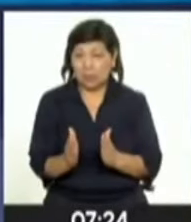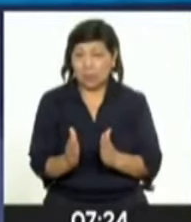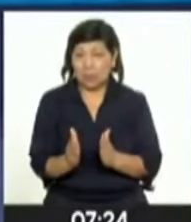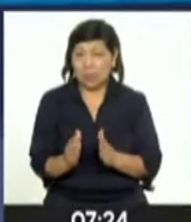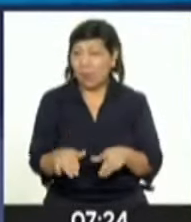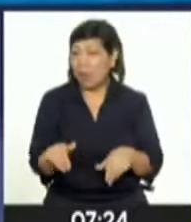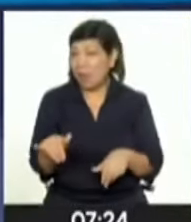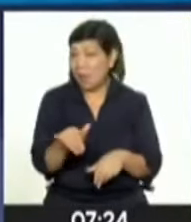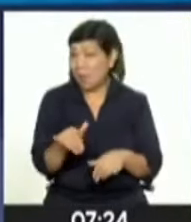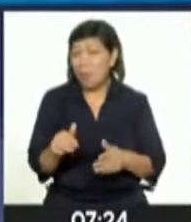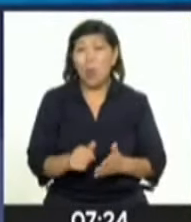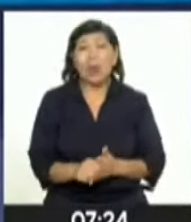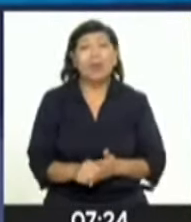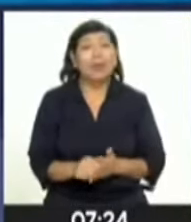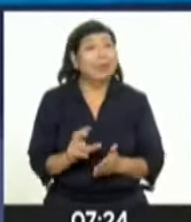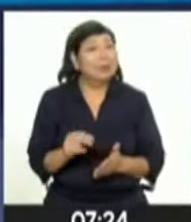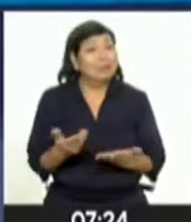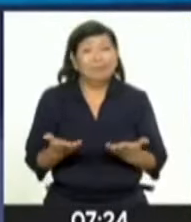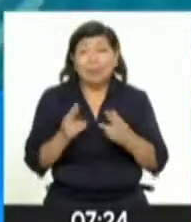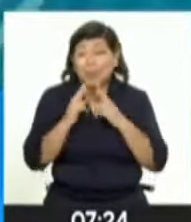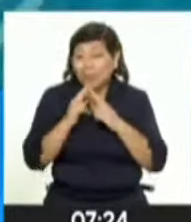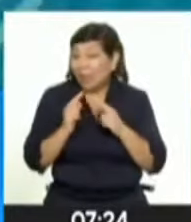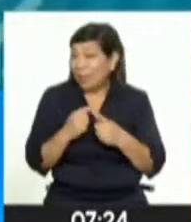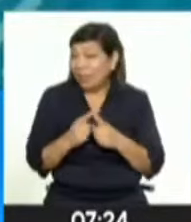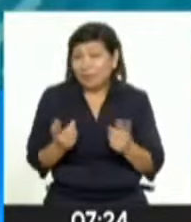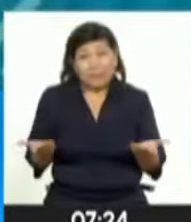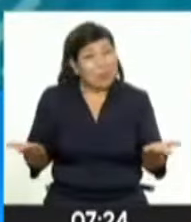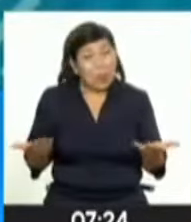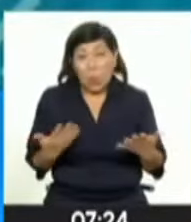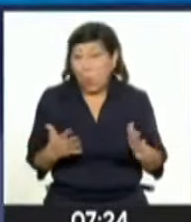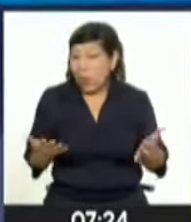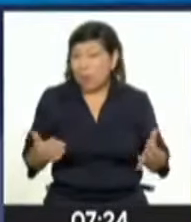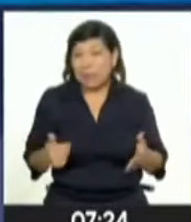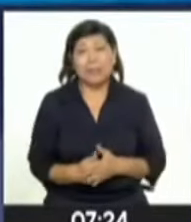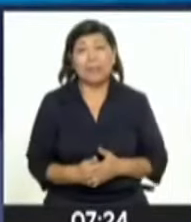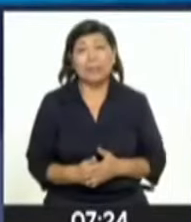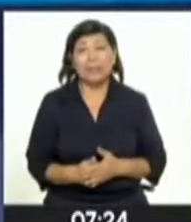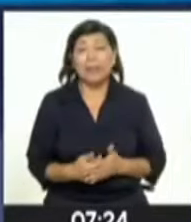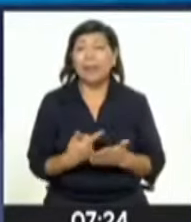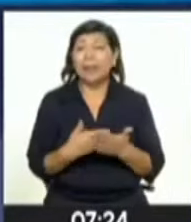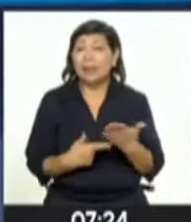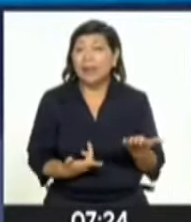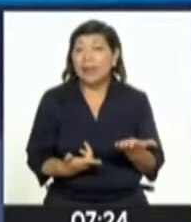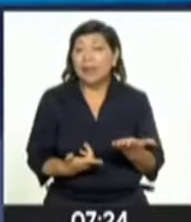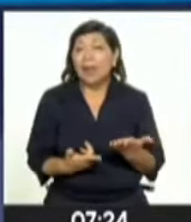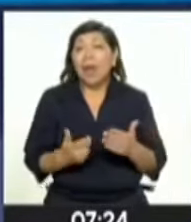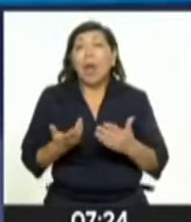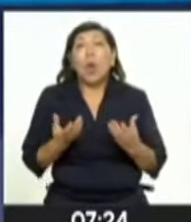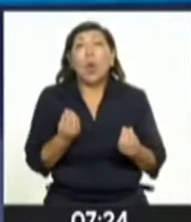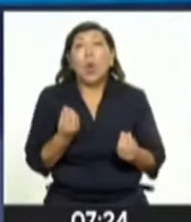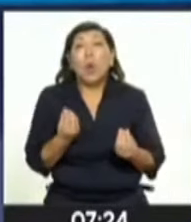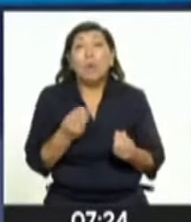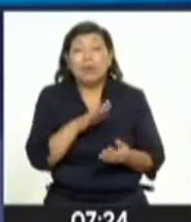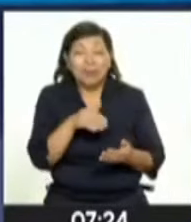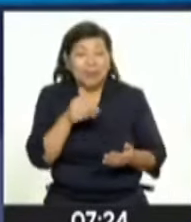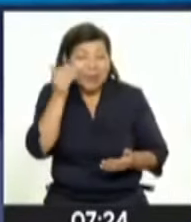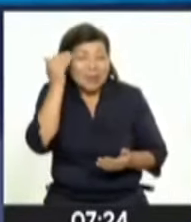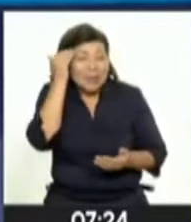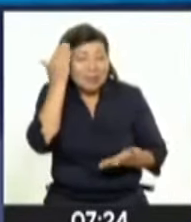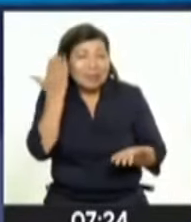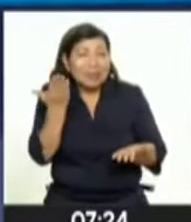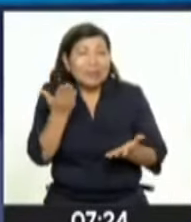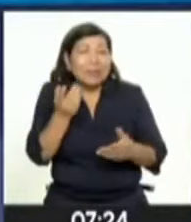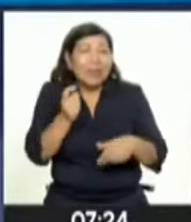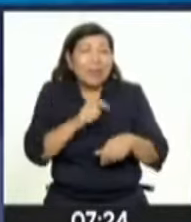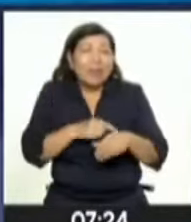haciendo lo mismo, no vamos a tener resultados diferentes, no hay forma. Por lo tanto, la construcción como la conocemos nos va a